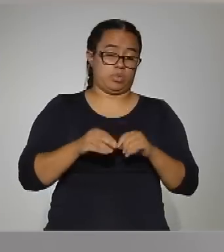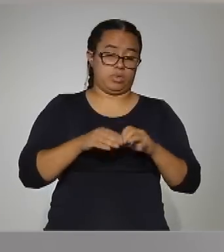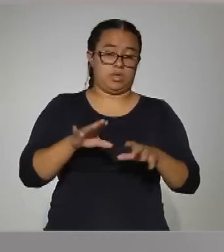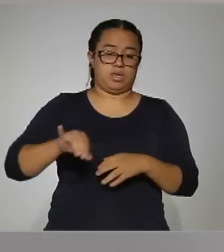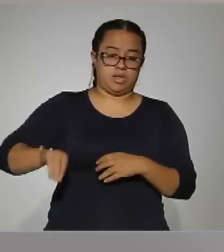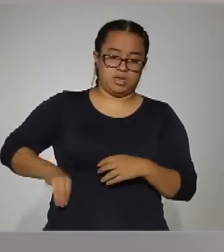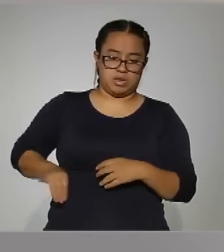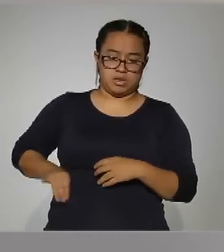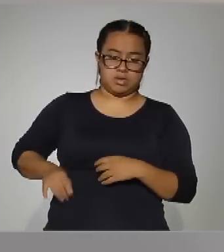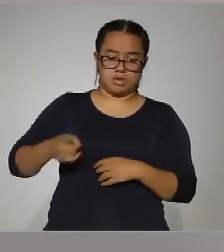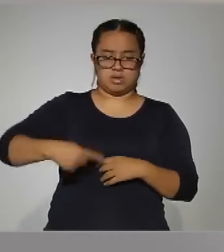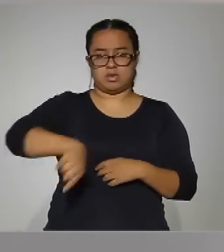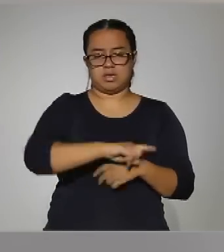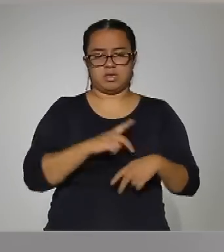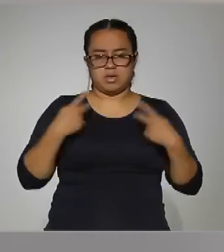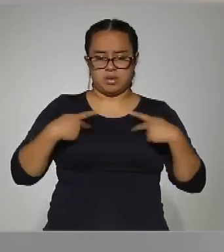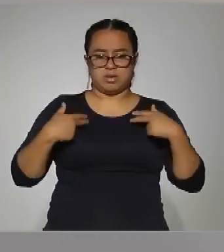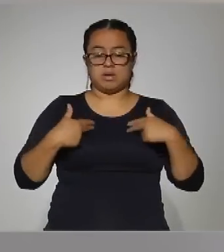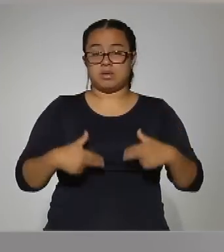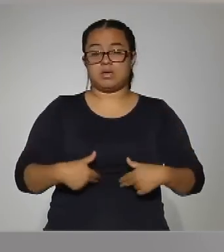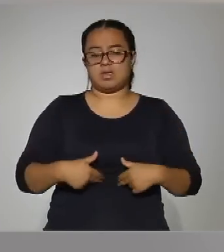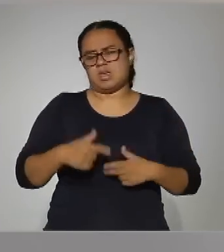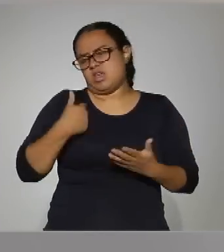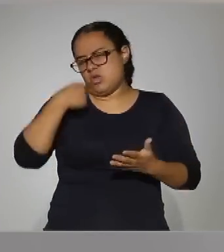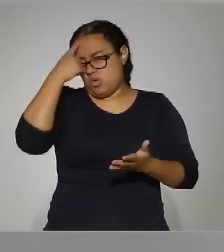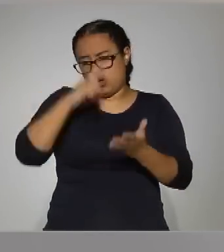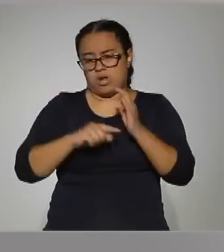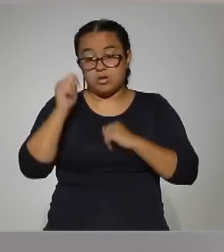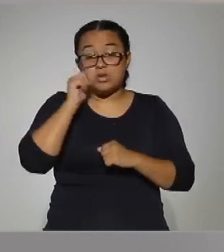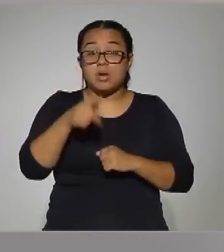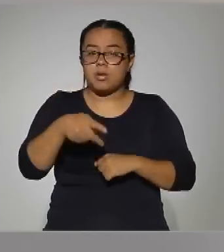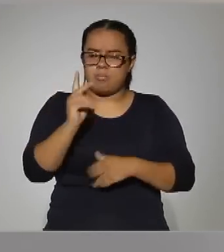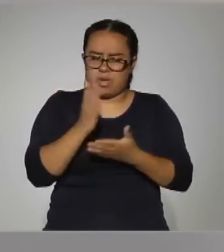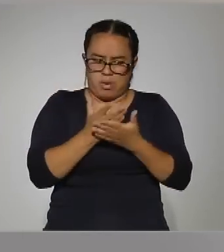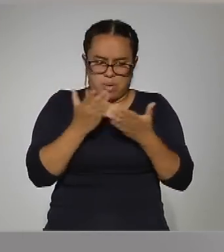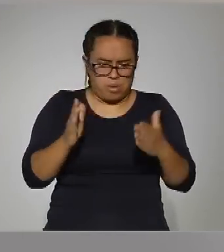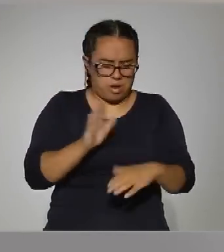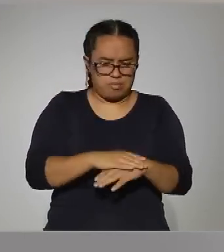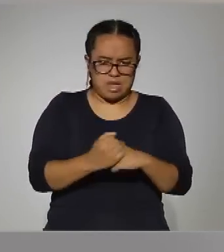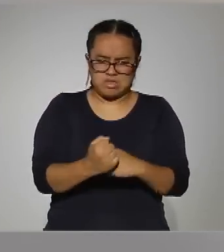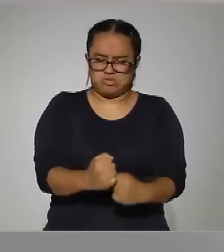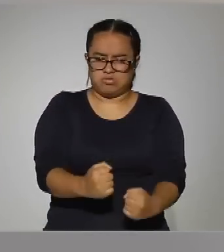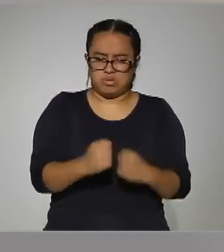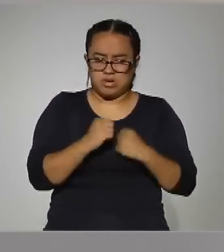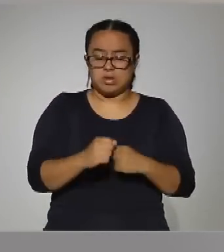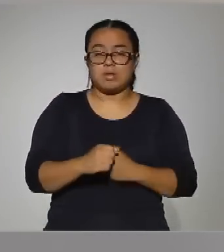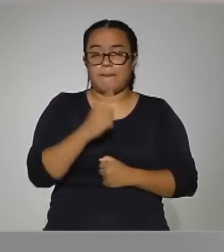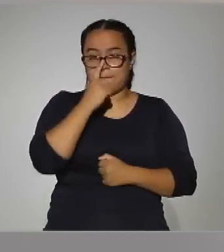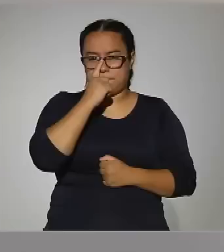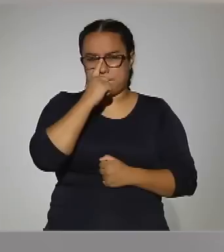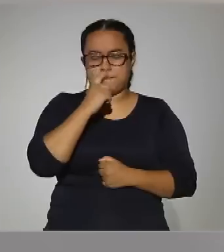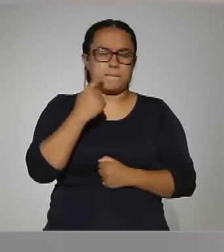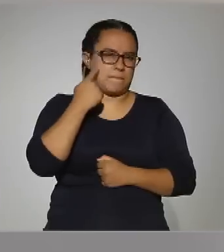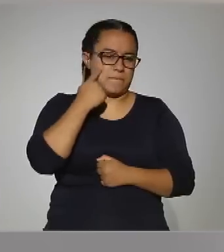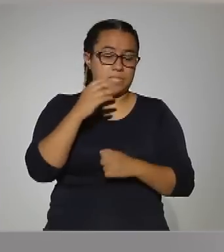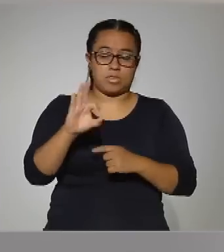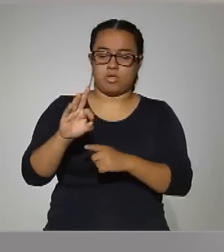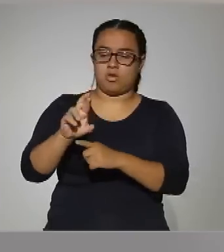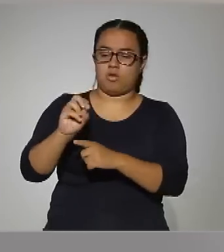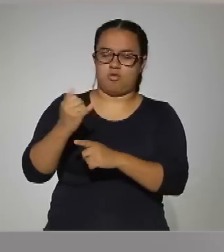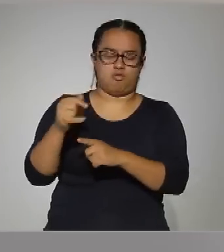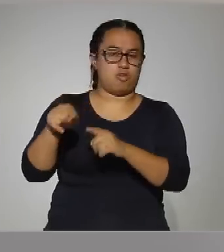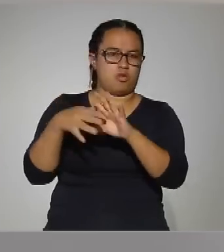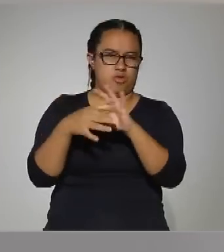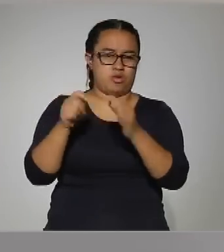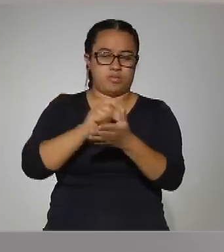entre nosotros los humanos y supongo que se dio siempre, pero hoy con mayor fuerza. Palabras más, palabras menos, Freud hablaba de que